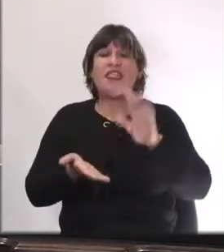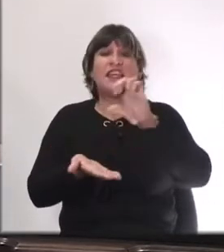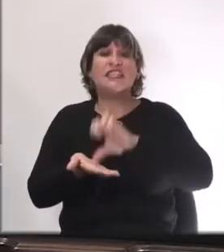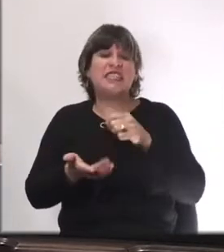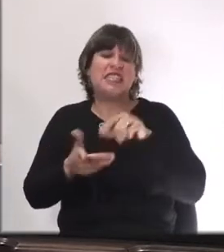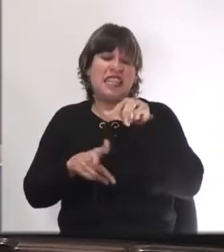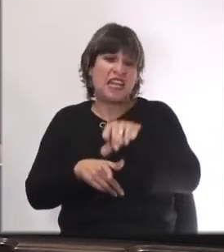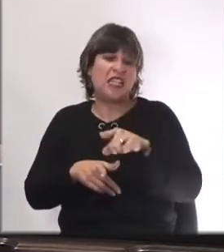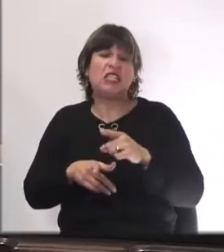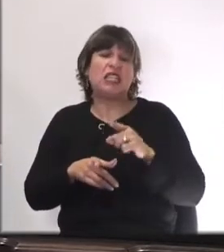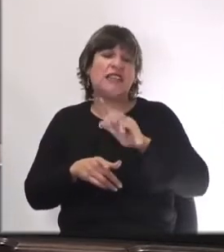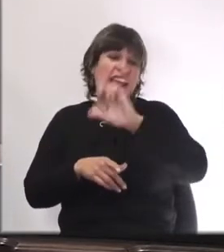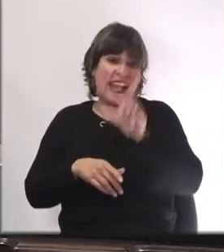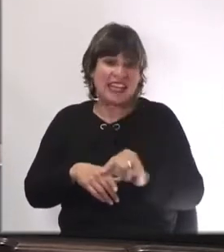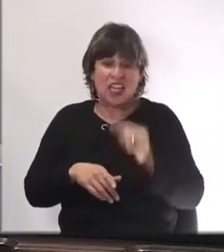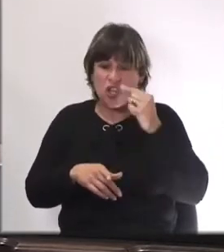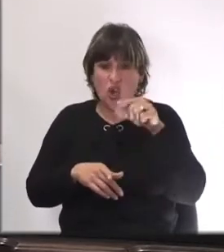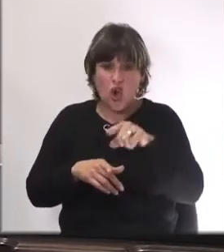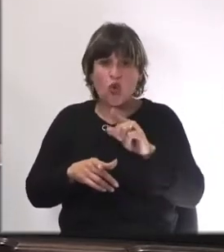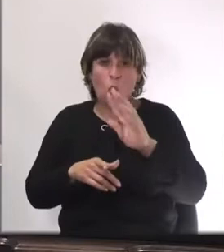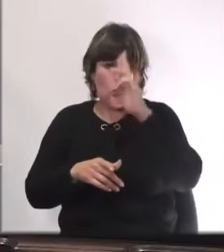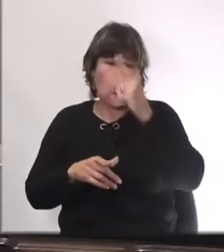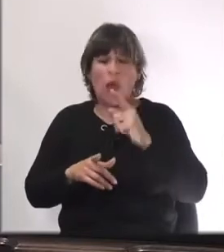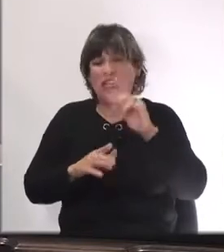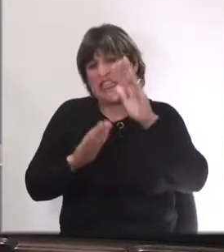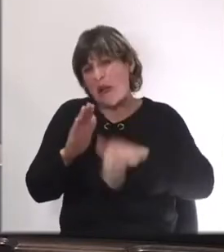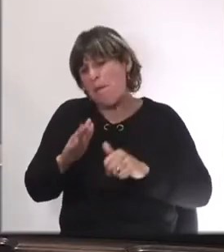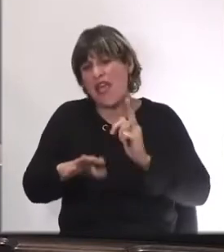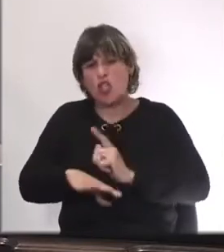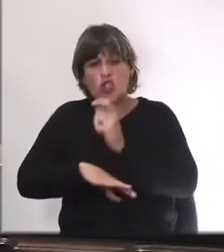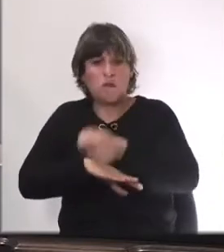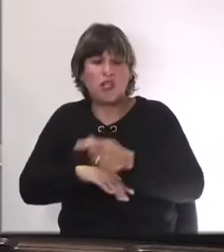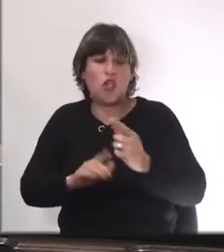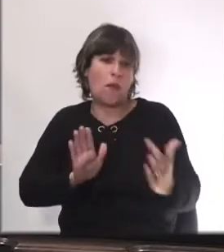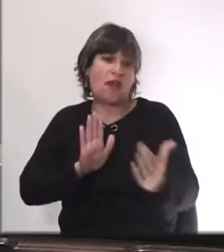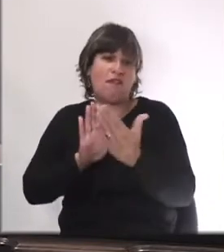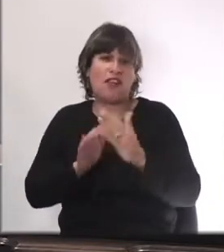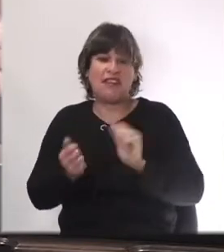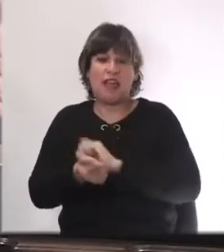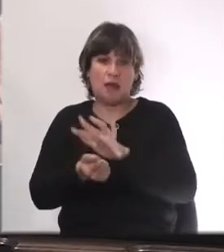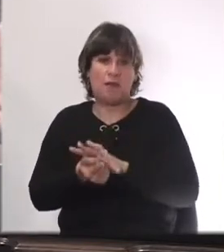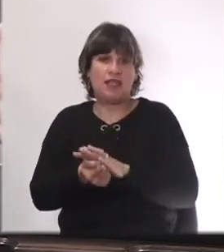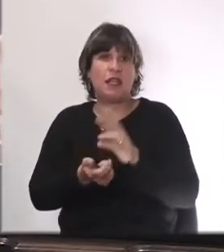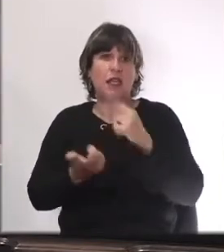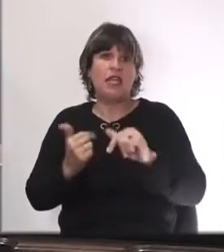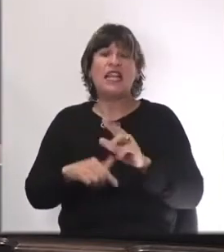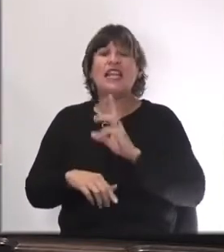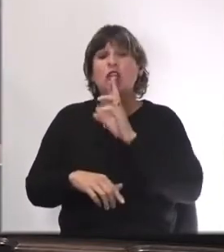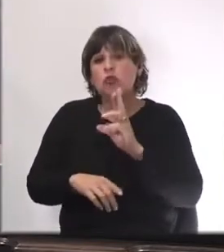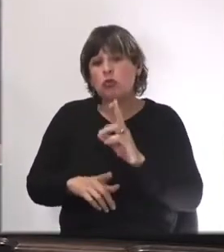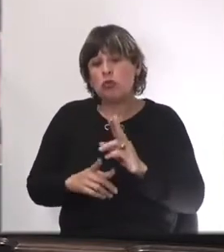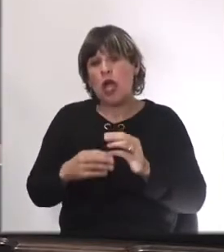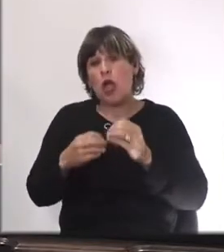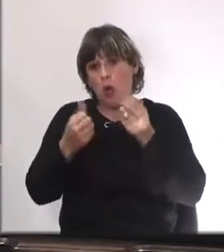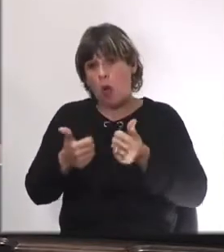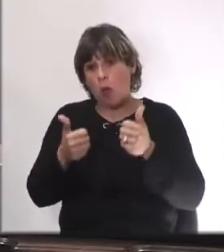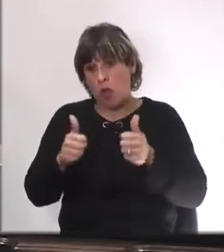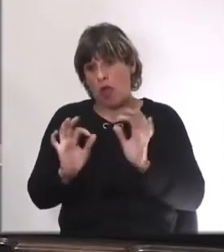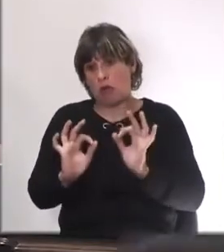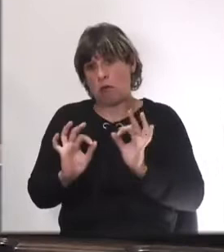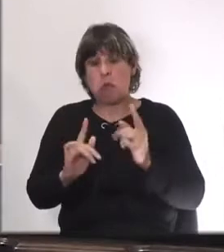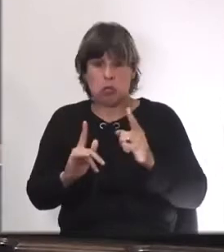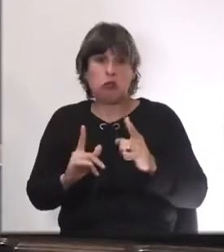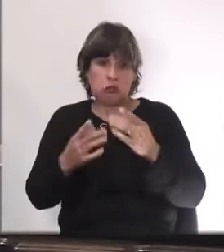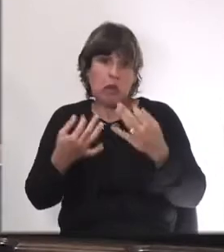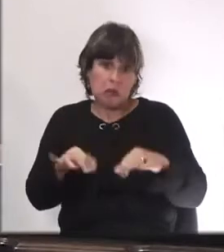menos invirtió en transferencias monetarias para enfrentar la pandemia. Y si los resultados hubieran sido buenos, estaba bien haber invertido poco.